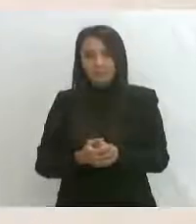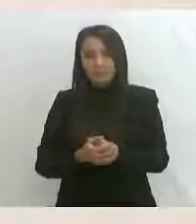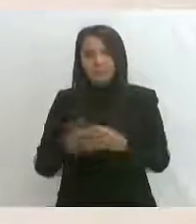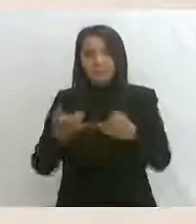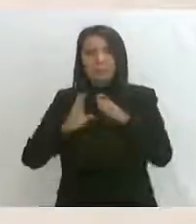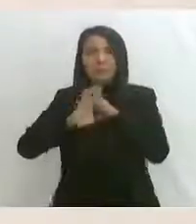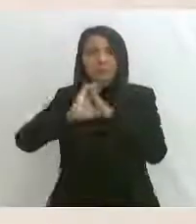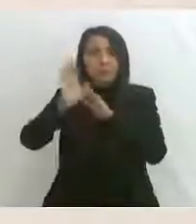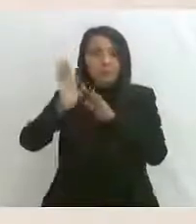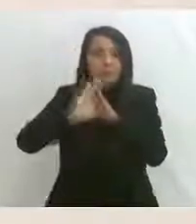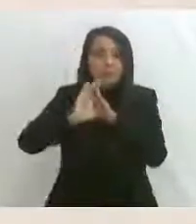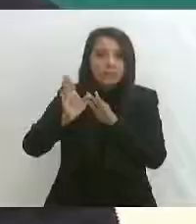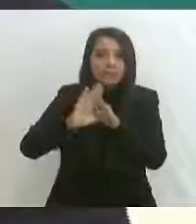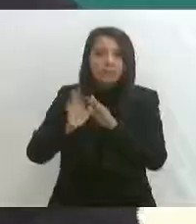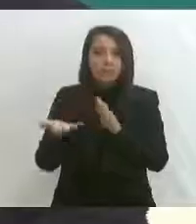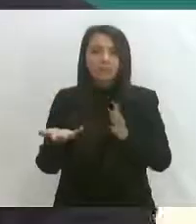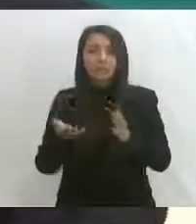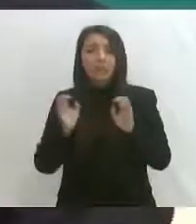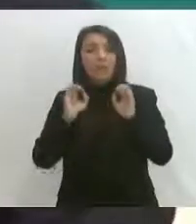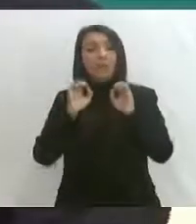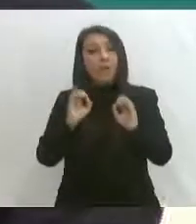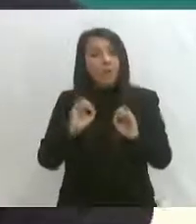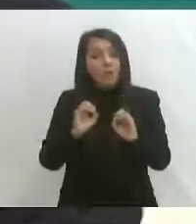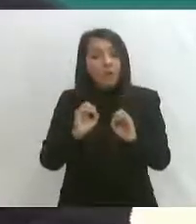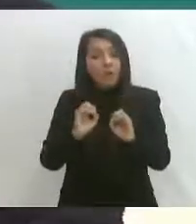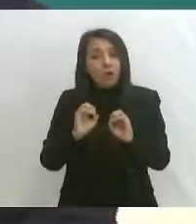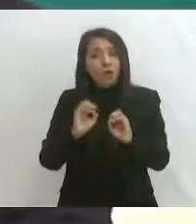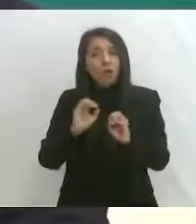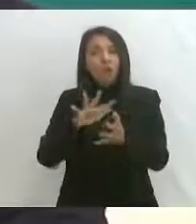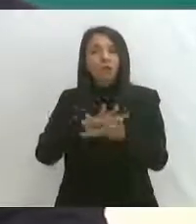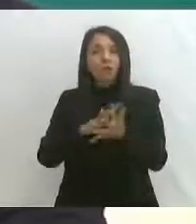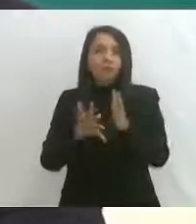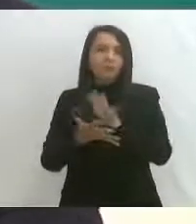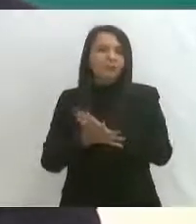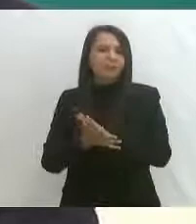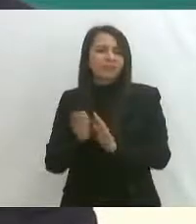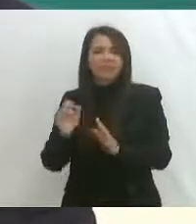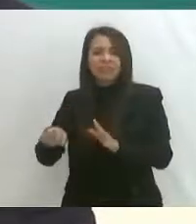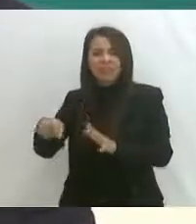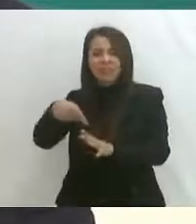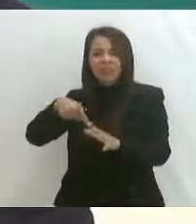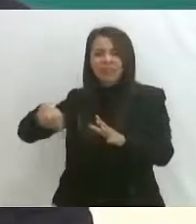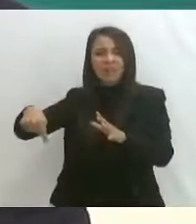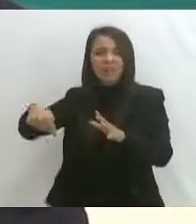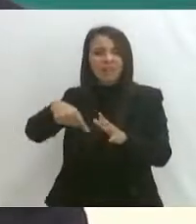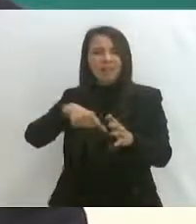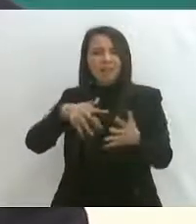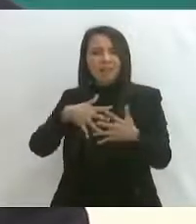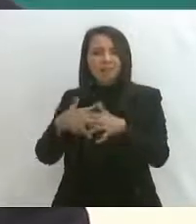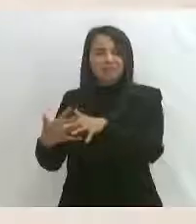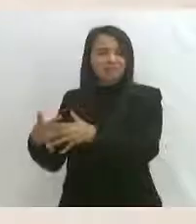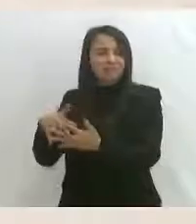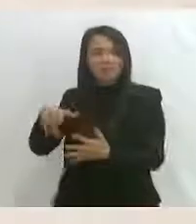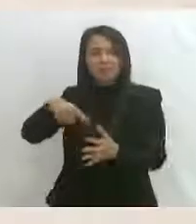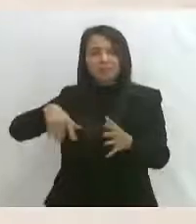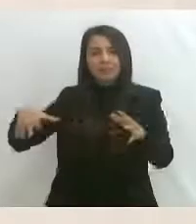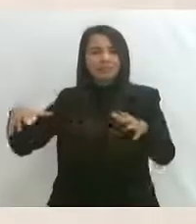otra fuente de corrupción, otro nido de